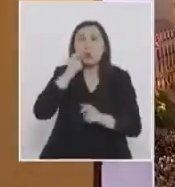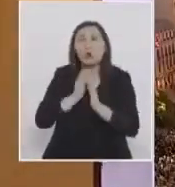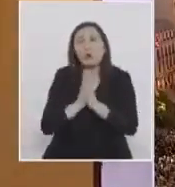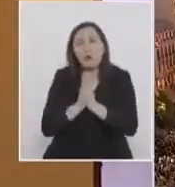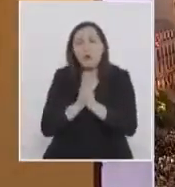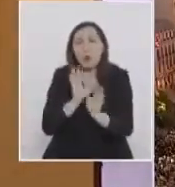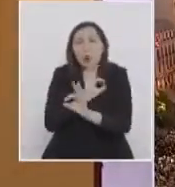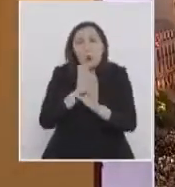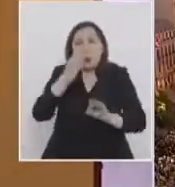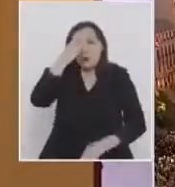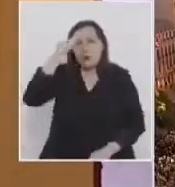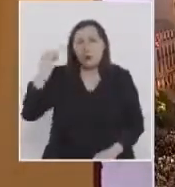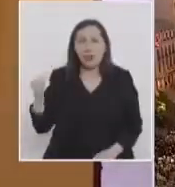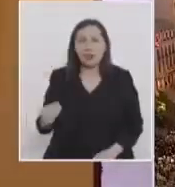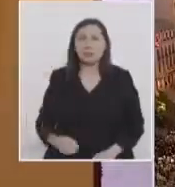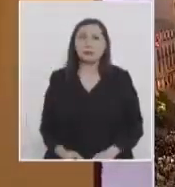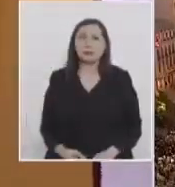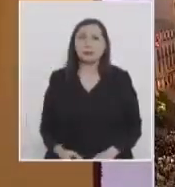favor.